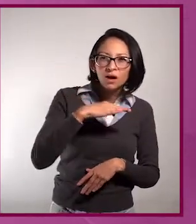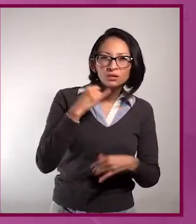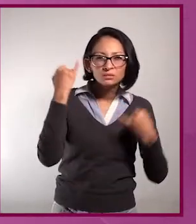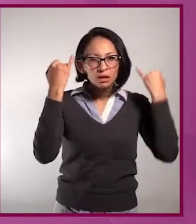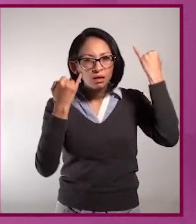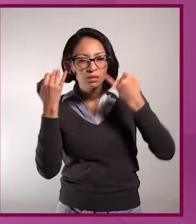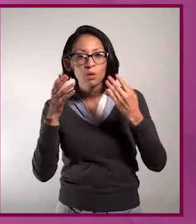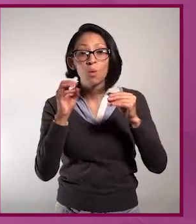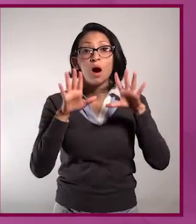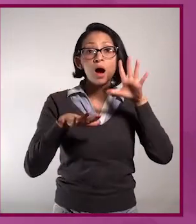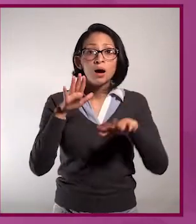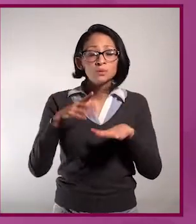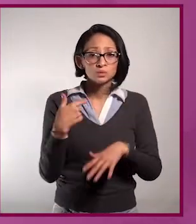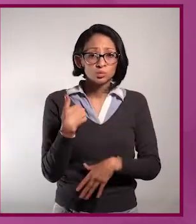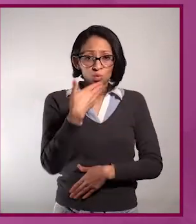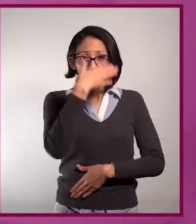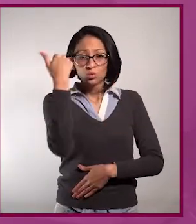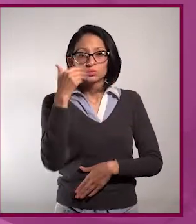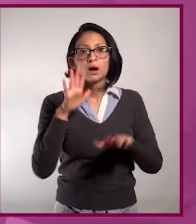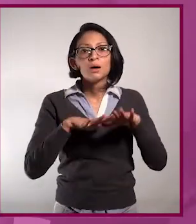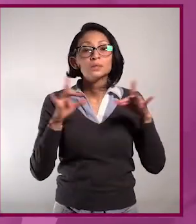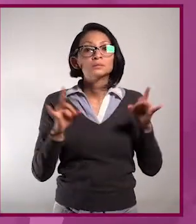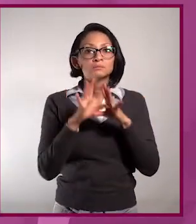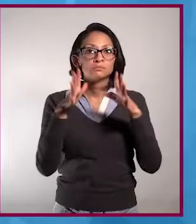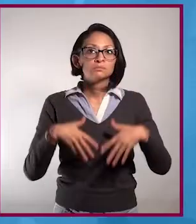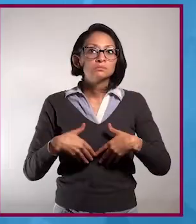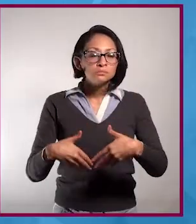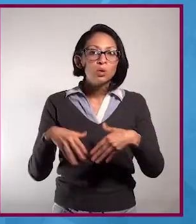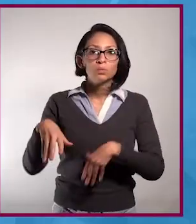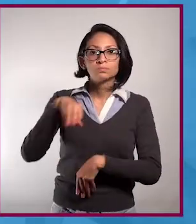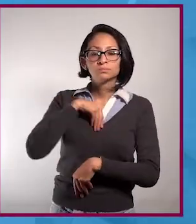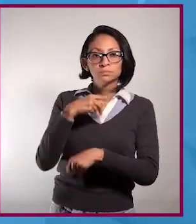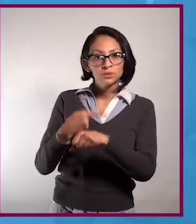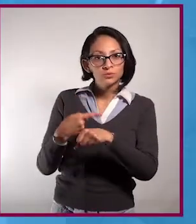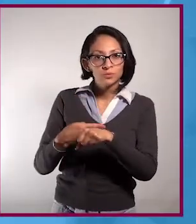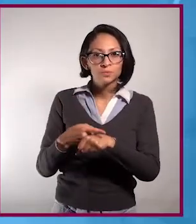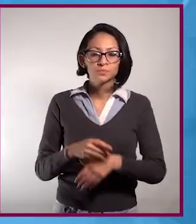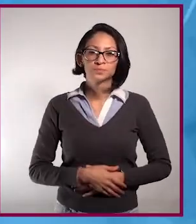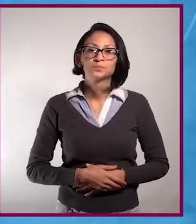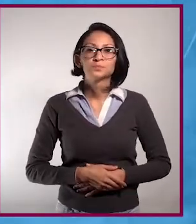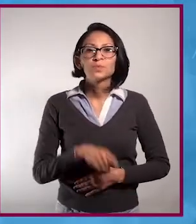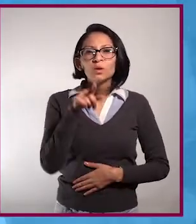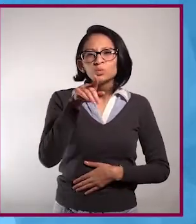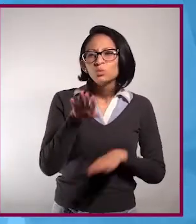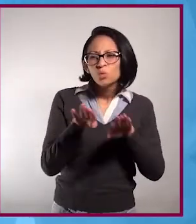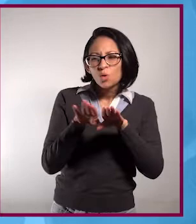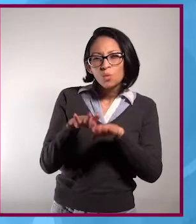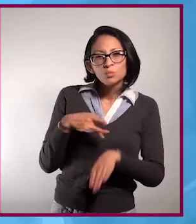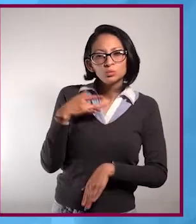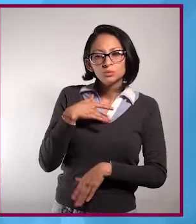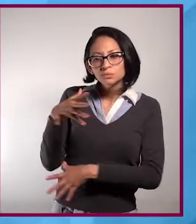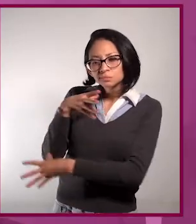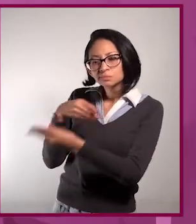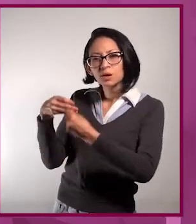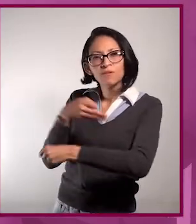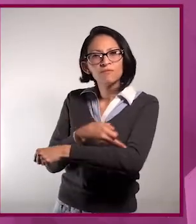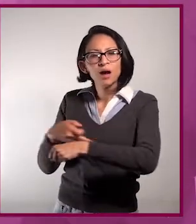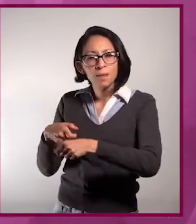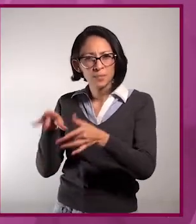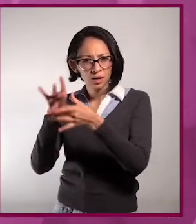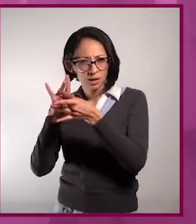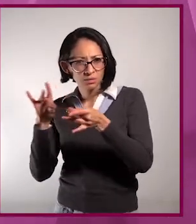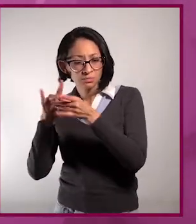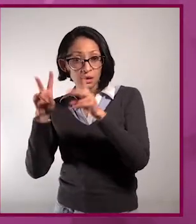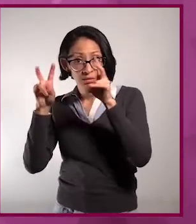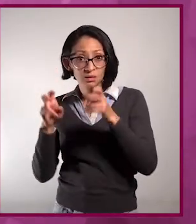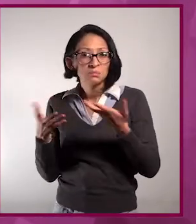ahí los embarazos no deseados, enfermedades sexuales. ¿Cómo te sientes al hablar del tema con tu familia? Para mí sí ha